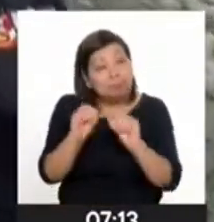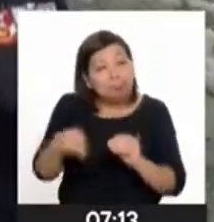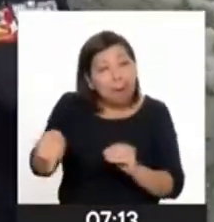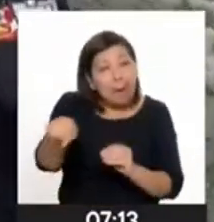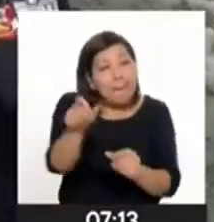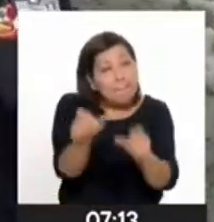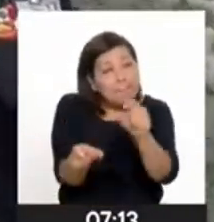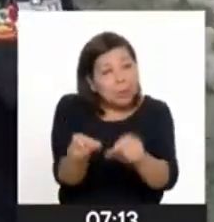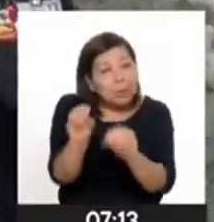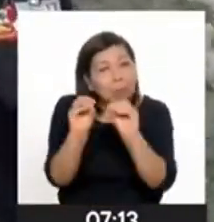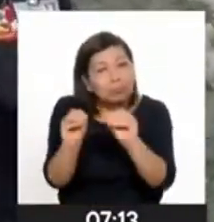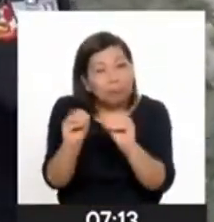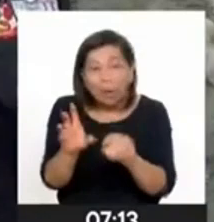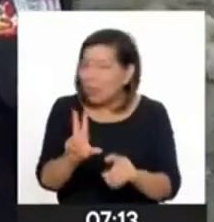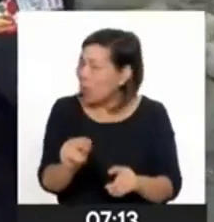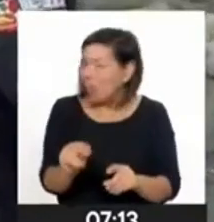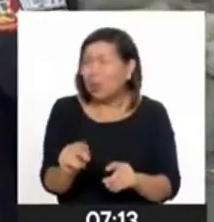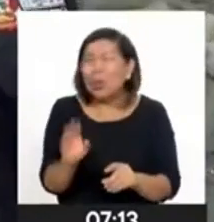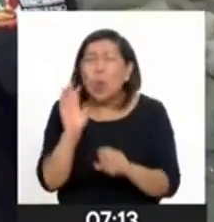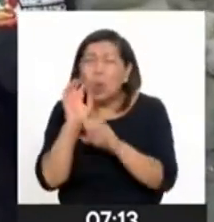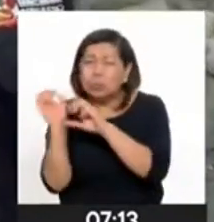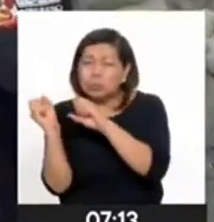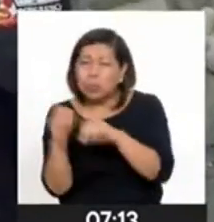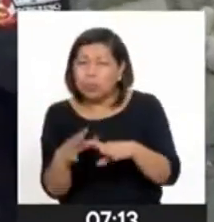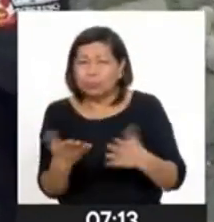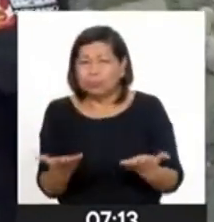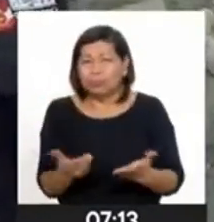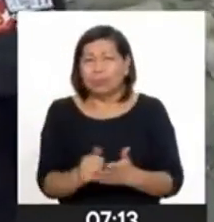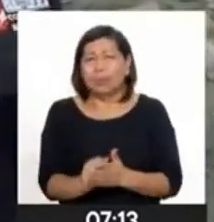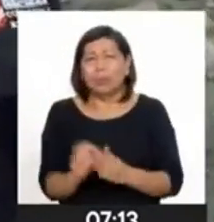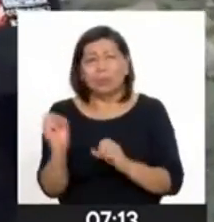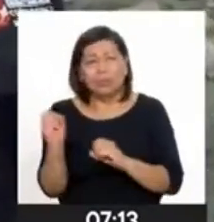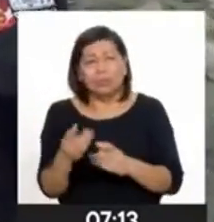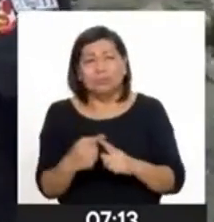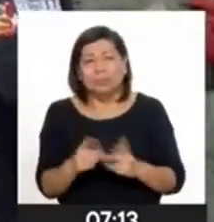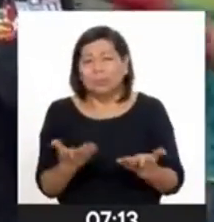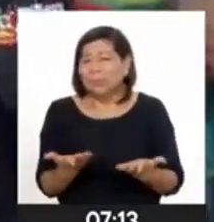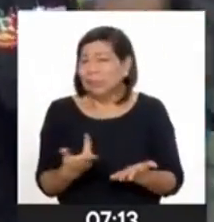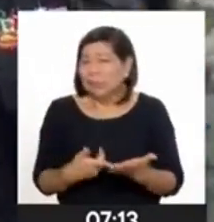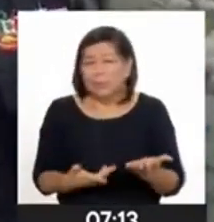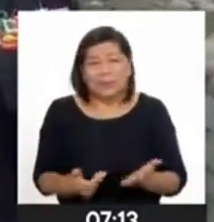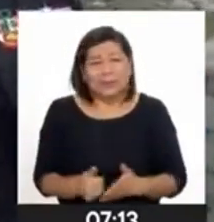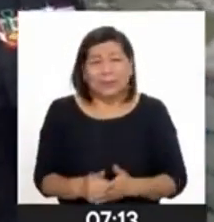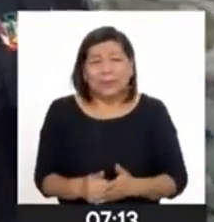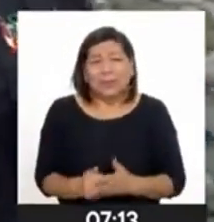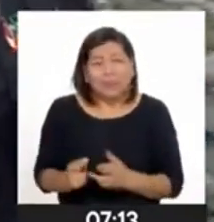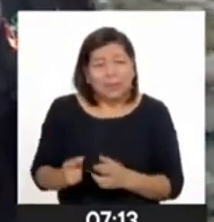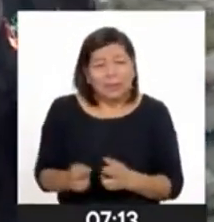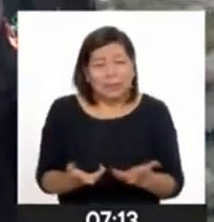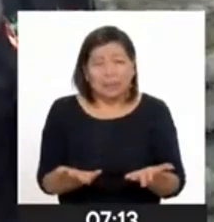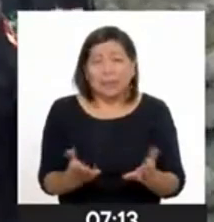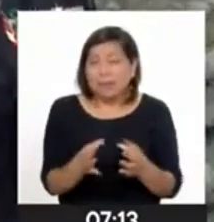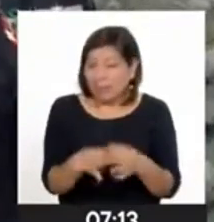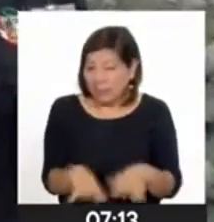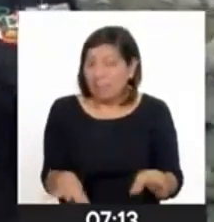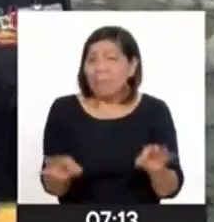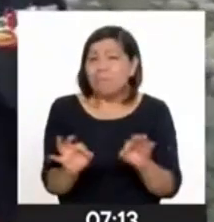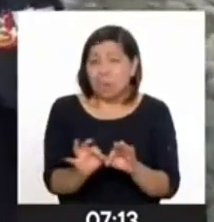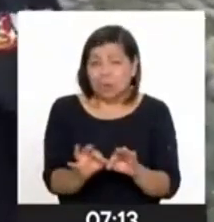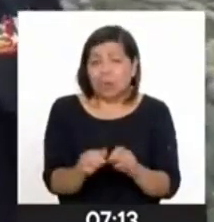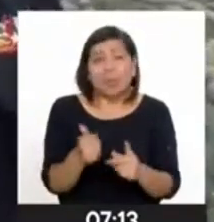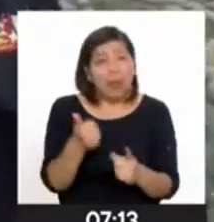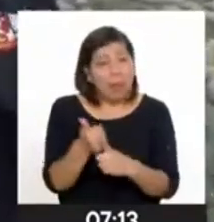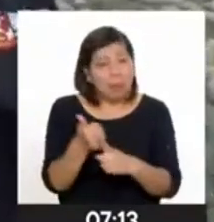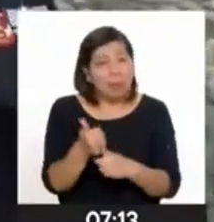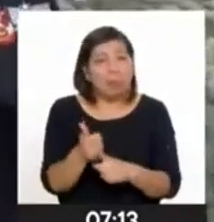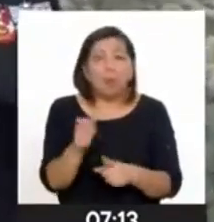las personas y los vecinos de que no podemos contaminar lo poco que nos queda, ¿no? Contaminar parte de lo que es el río, que es tan importante. La gente misma es la